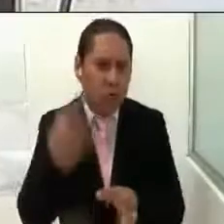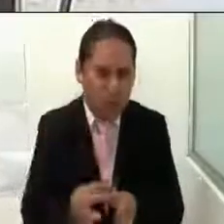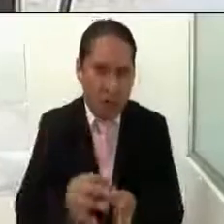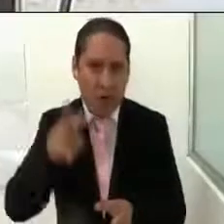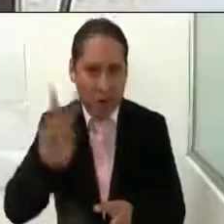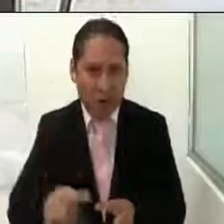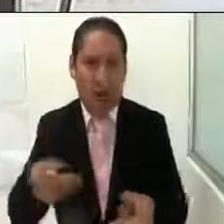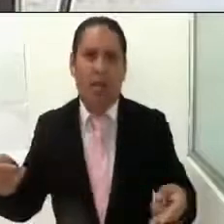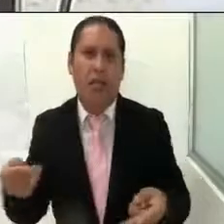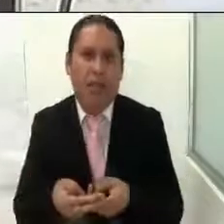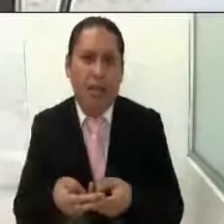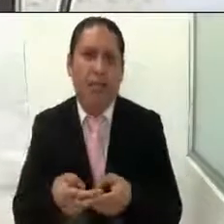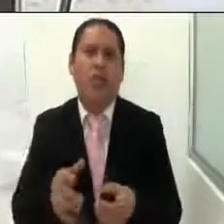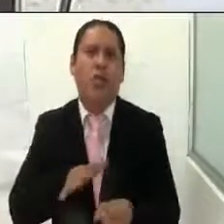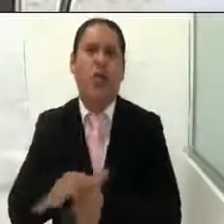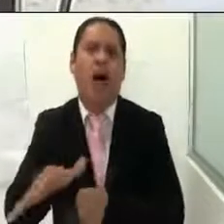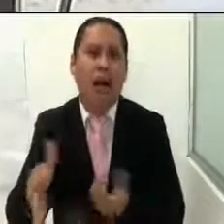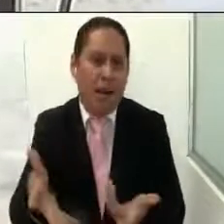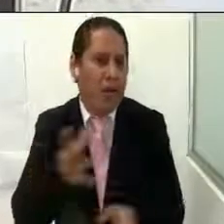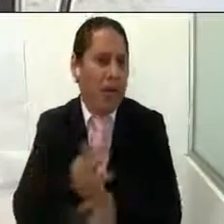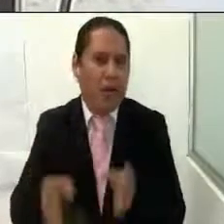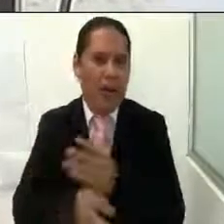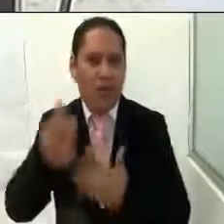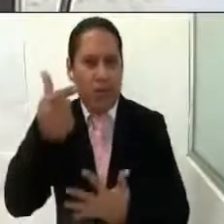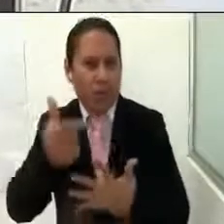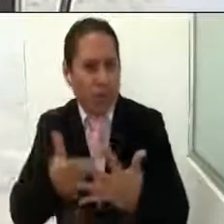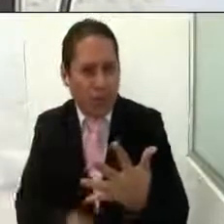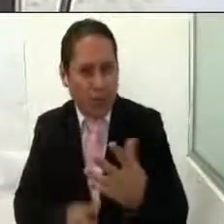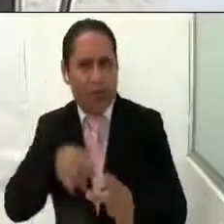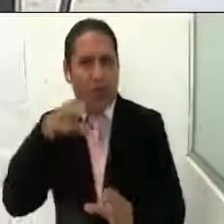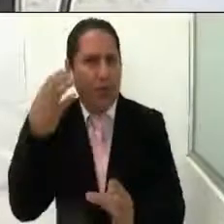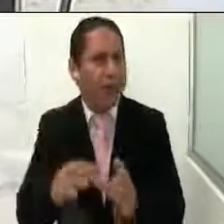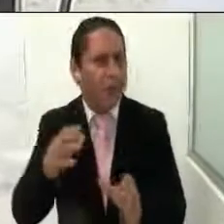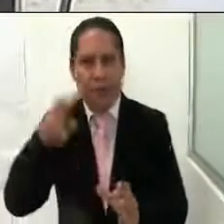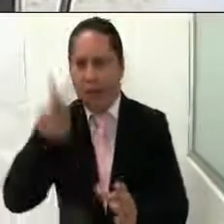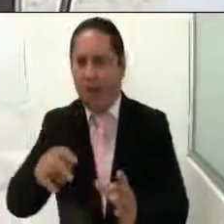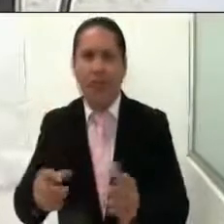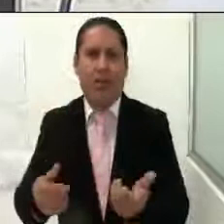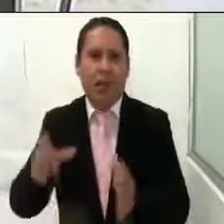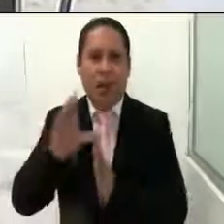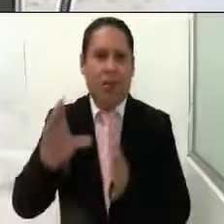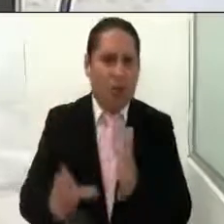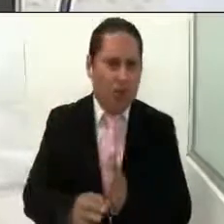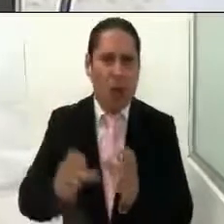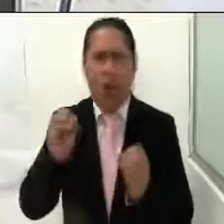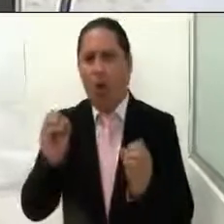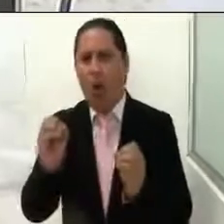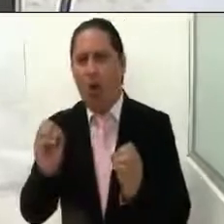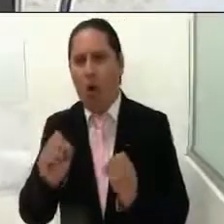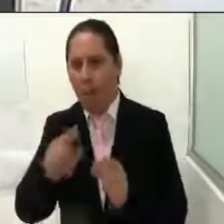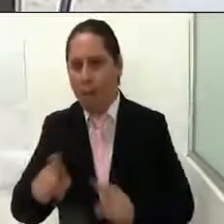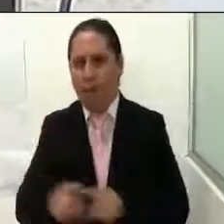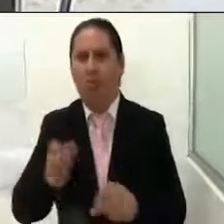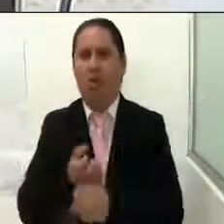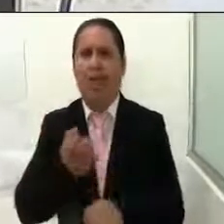seguridad y calidad para inscribir y certificar los actos constitutivos o extintivos del estado